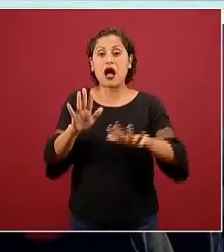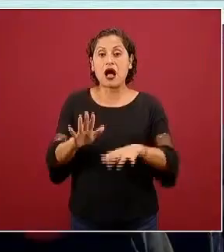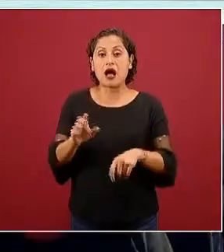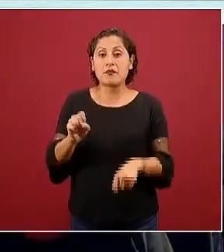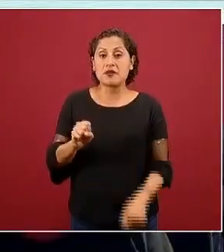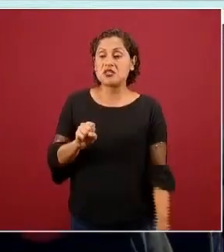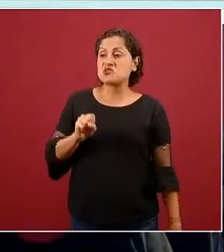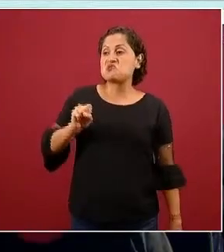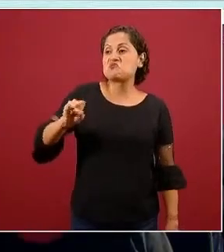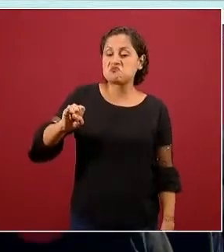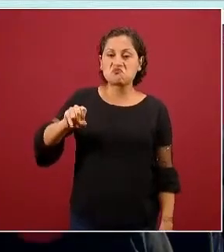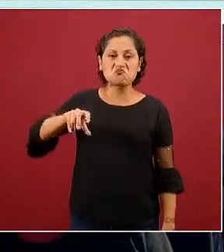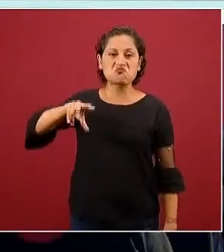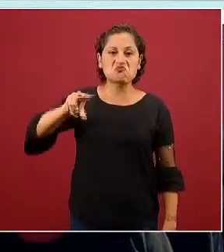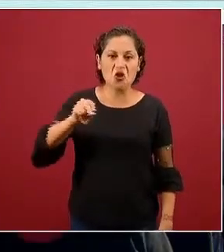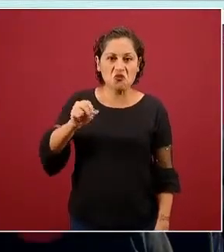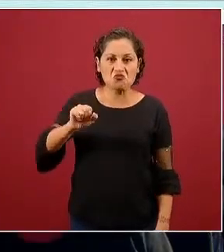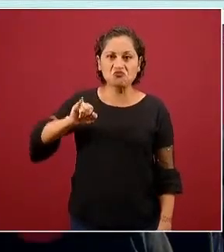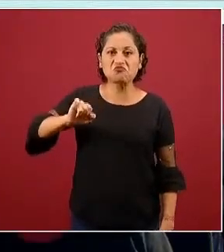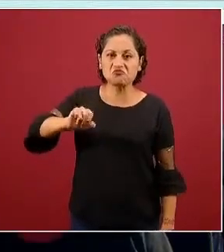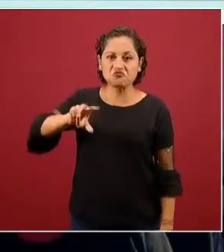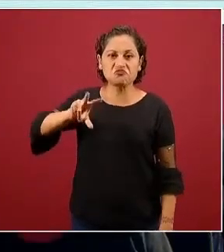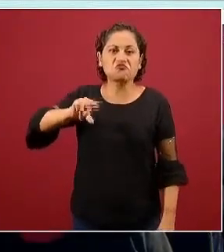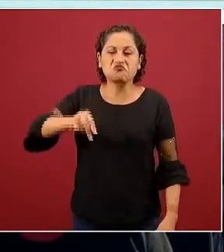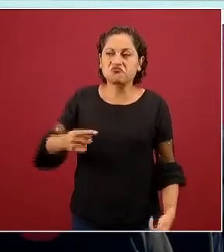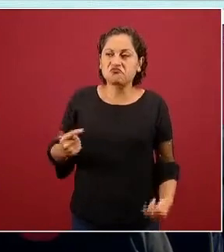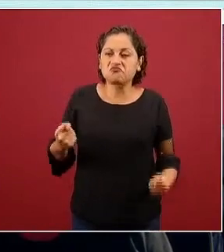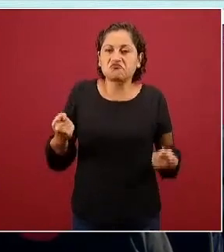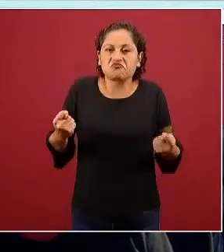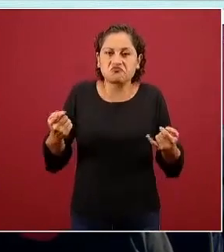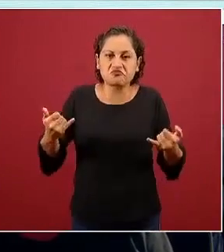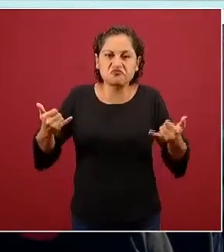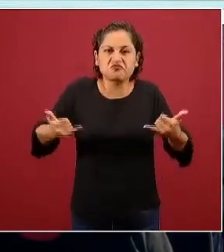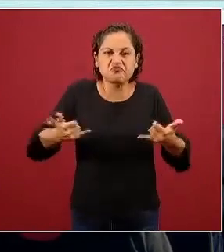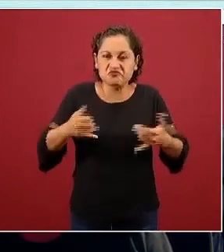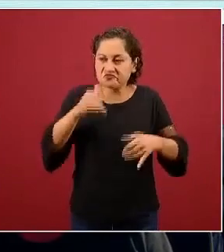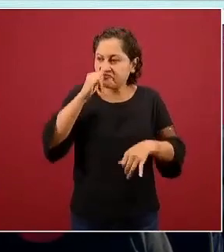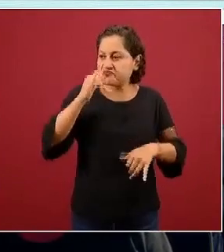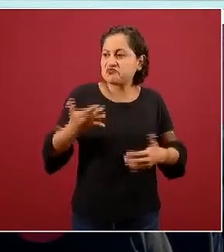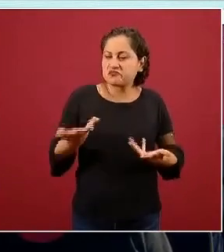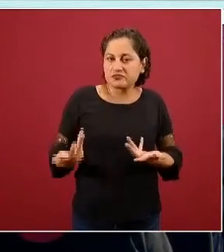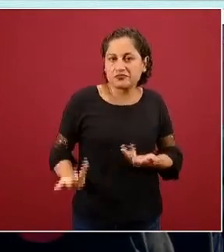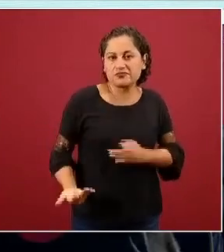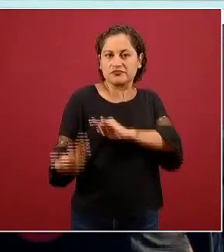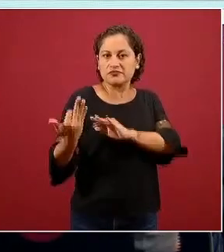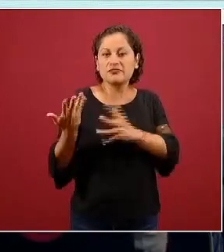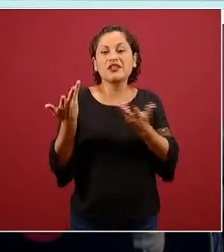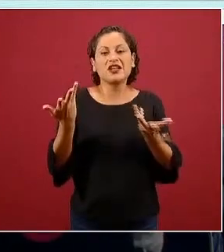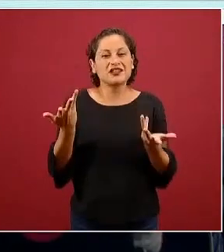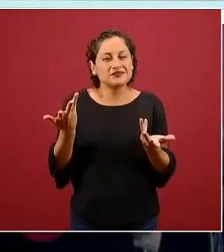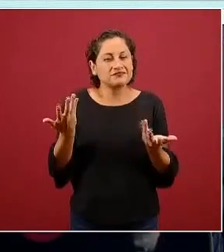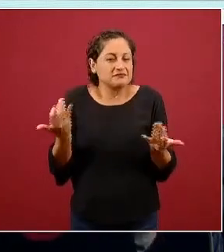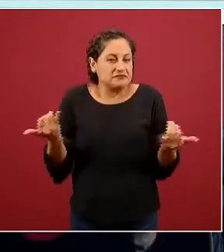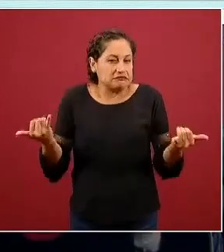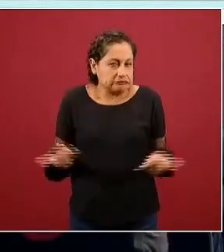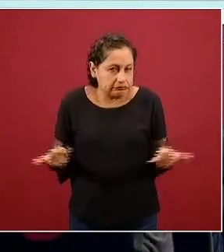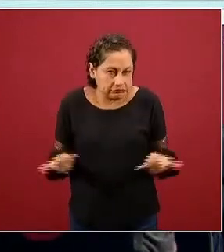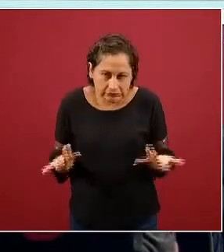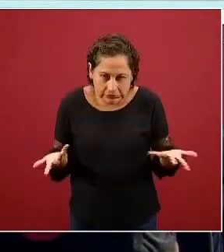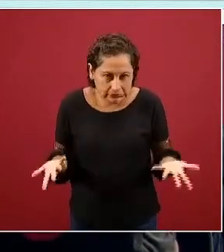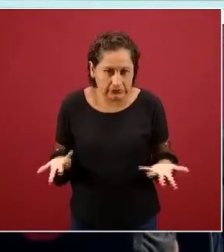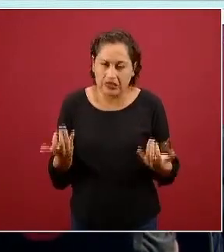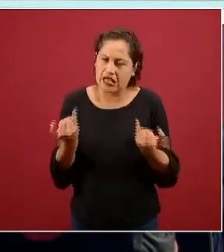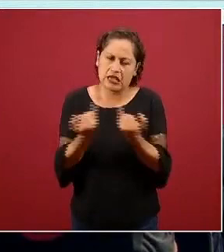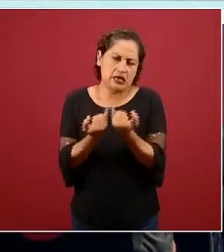oposicionistas y desafiantes hacia la autoridad, ¿no? Se vuelven retadores, los berrinches, pues sí, por